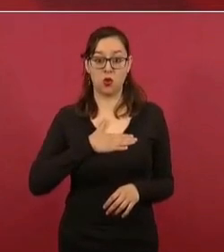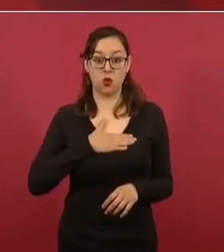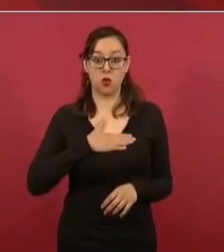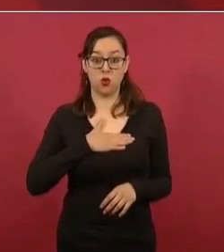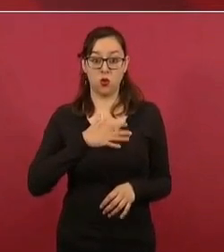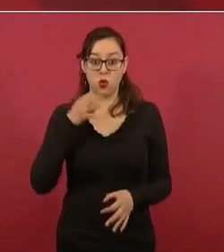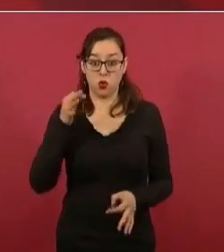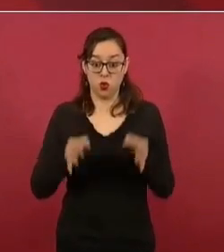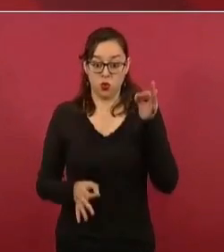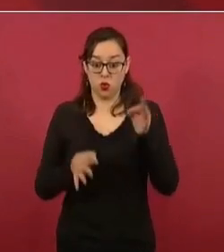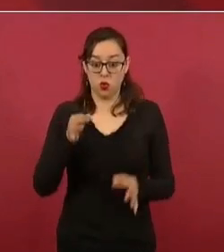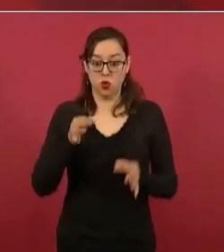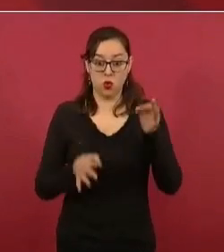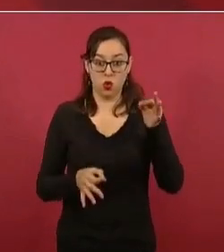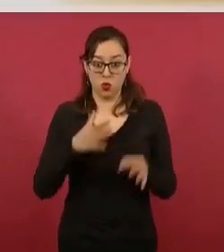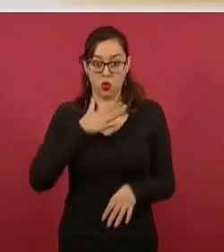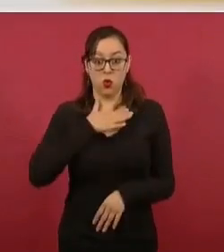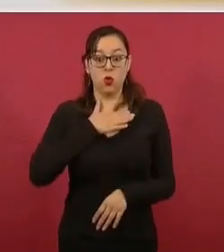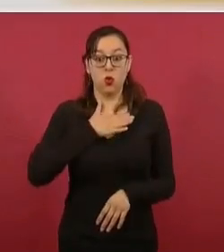hay que darle más